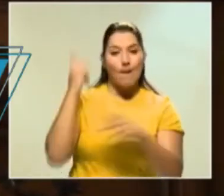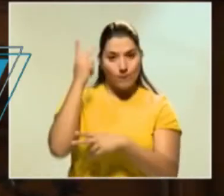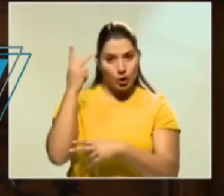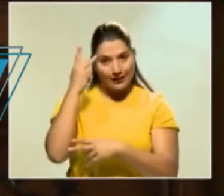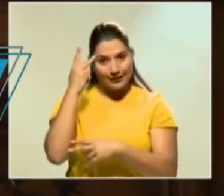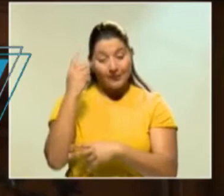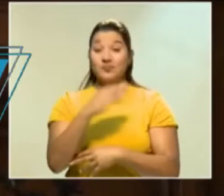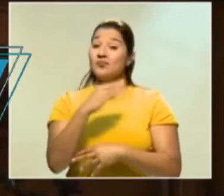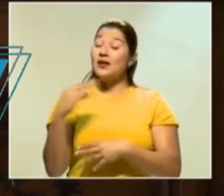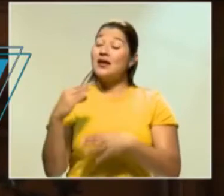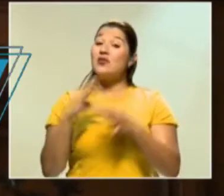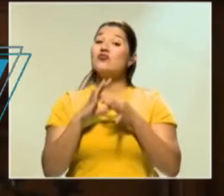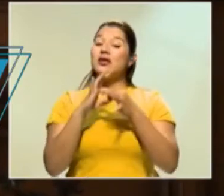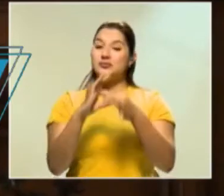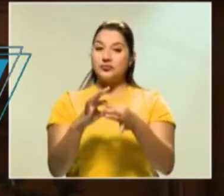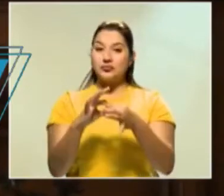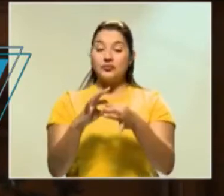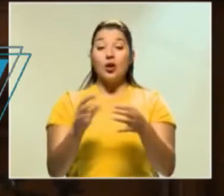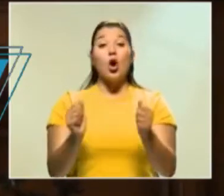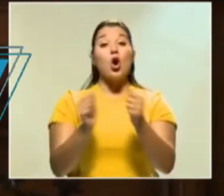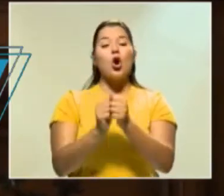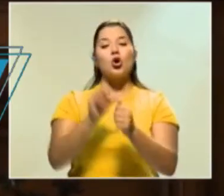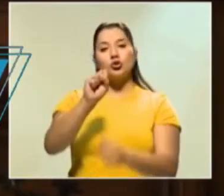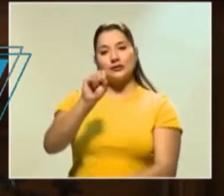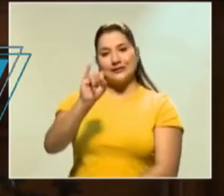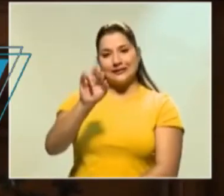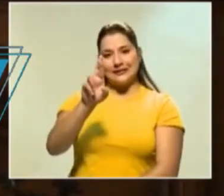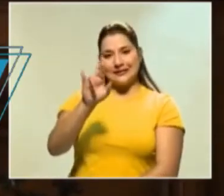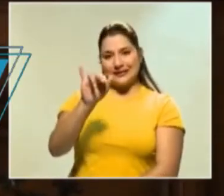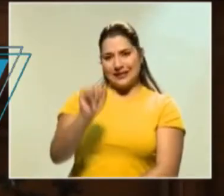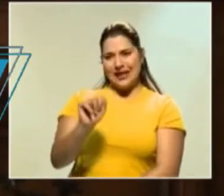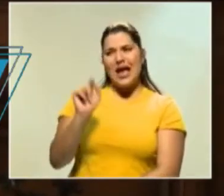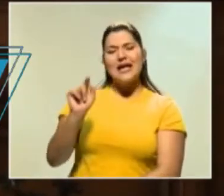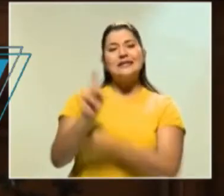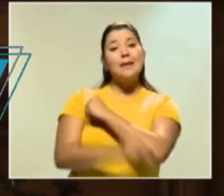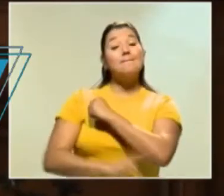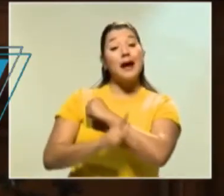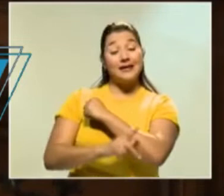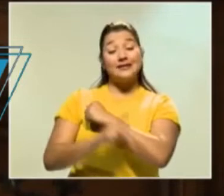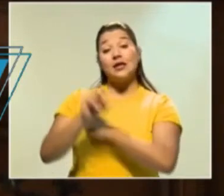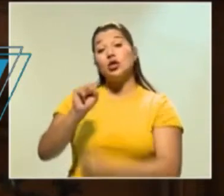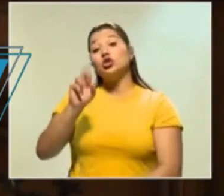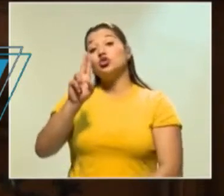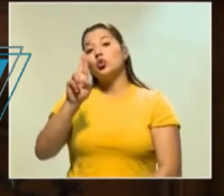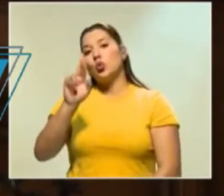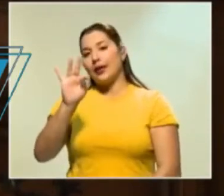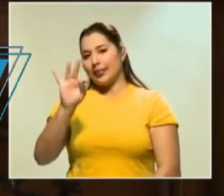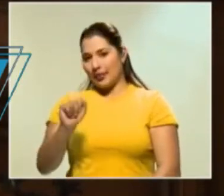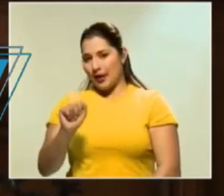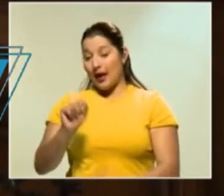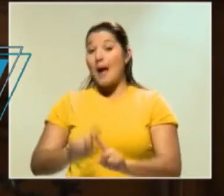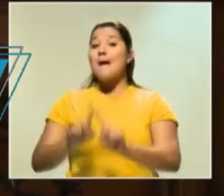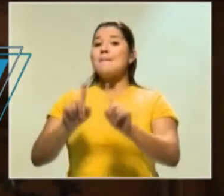que ver fundamentalmente con Siria, que Siria es un país sunita, pero la familia que lo gobierna